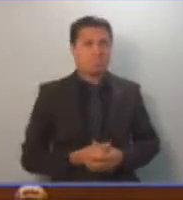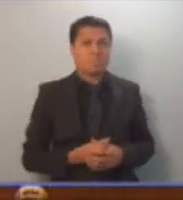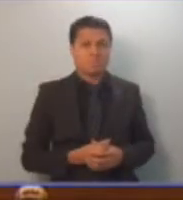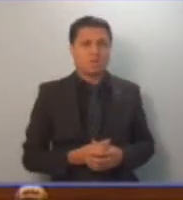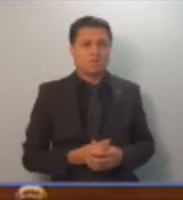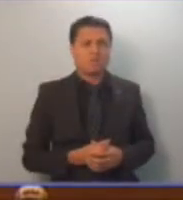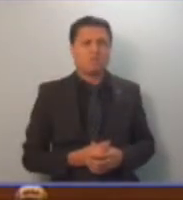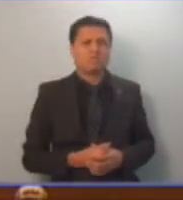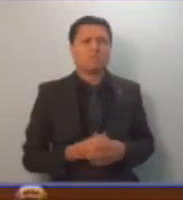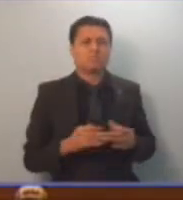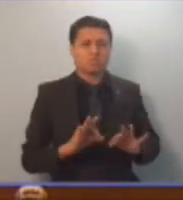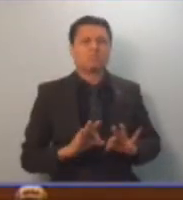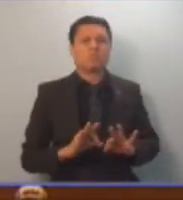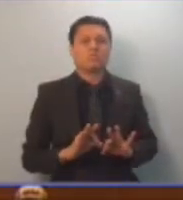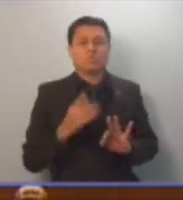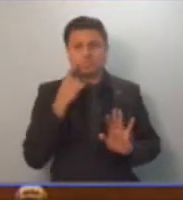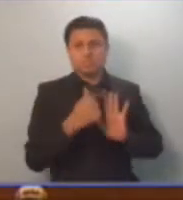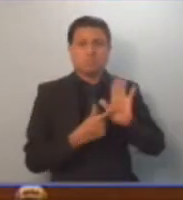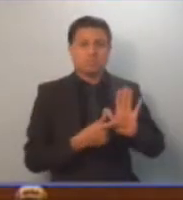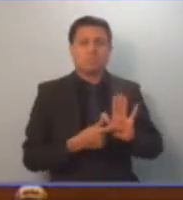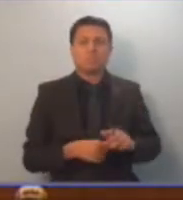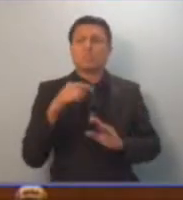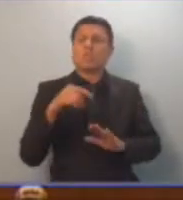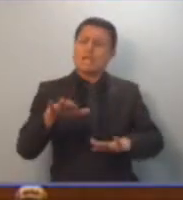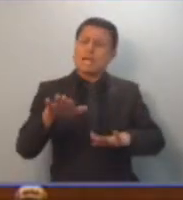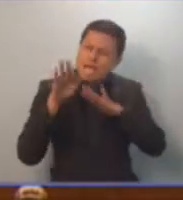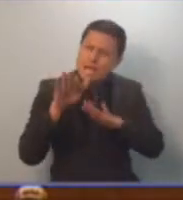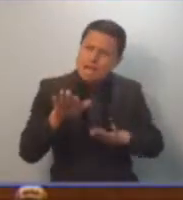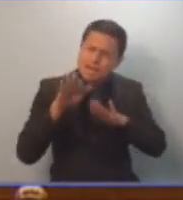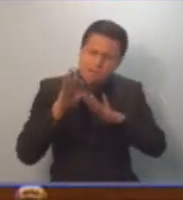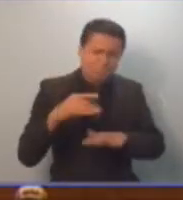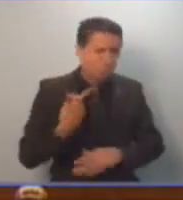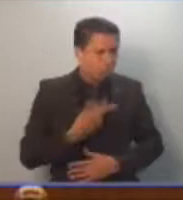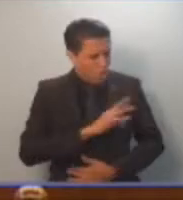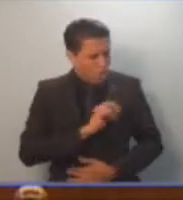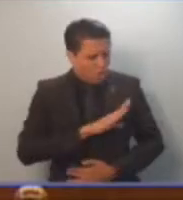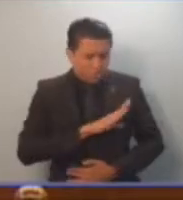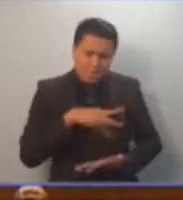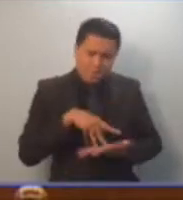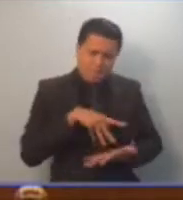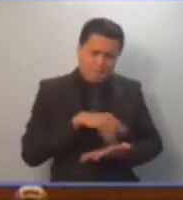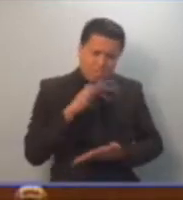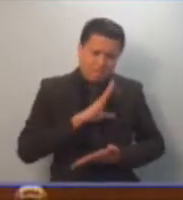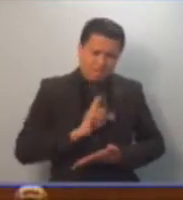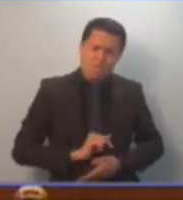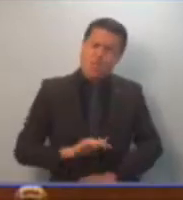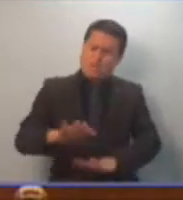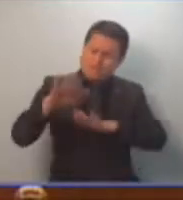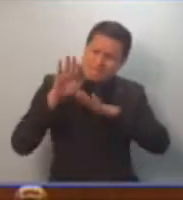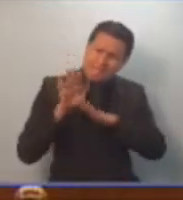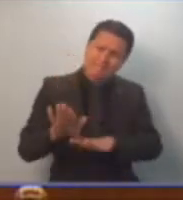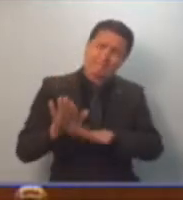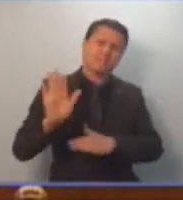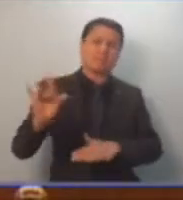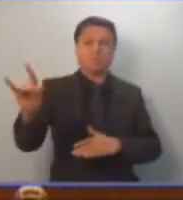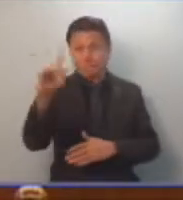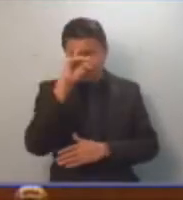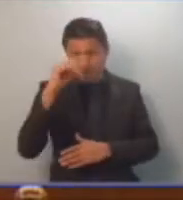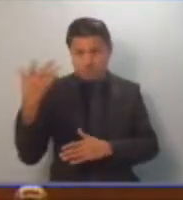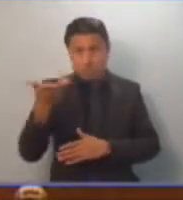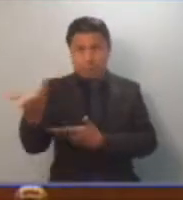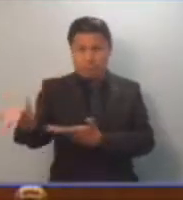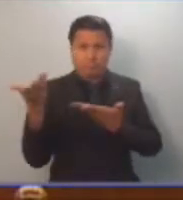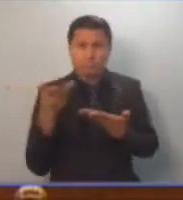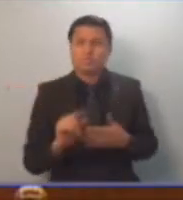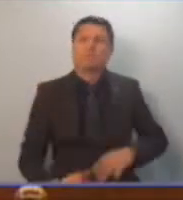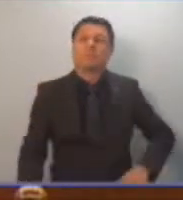en demostración del profundo agradecimiento del pueblo salvadoreño hacia usted. Desde el